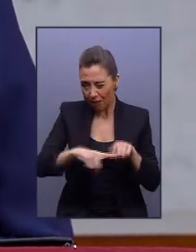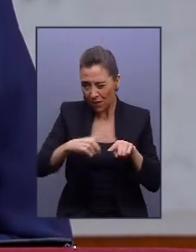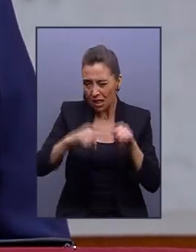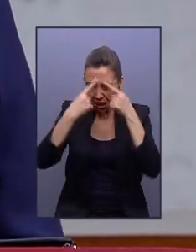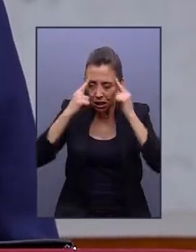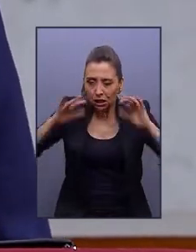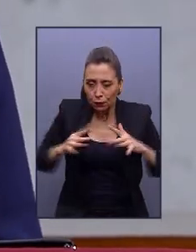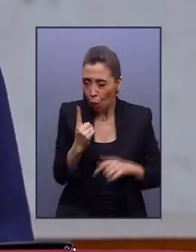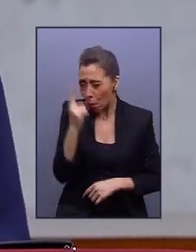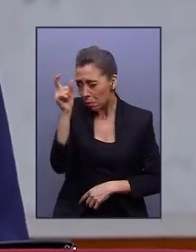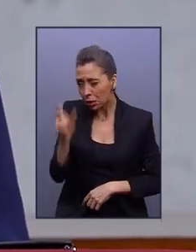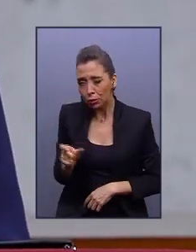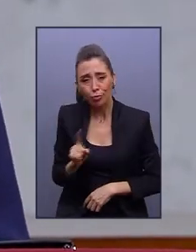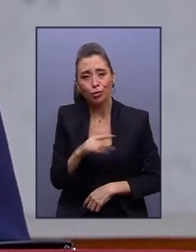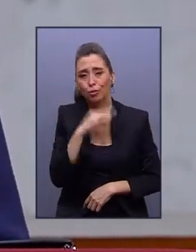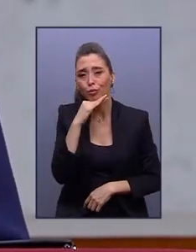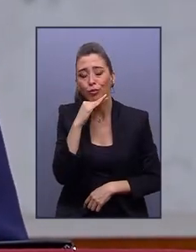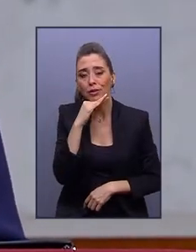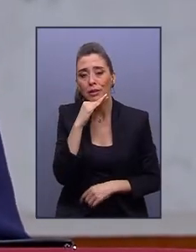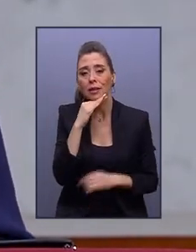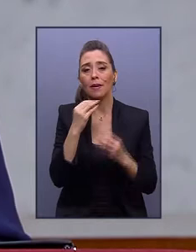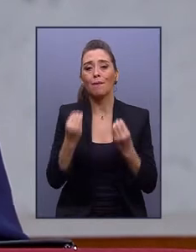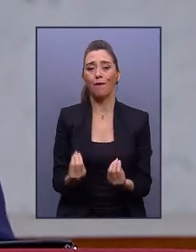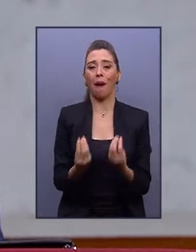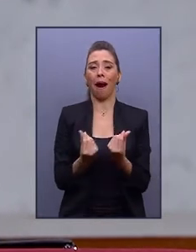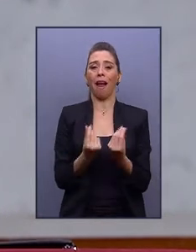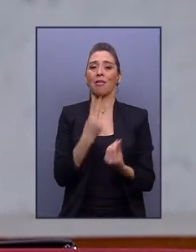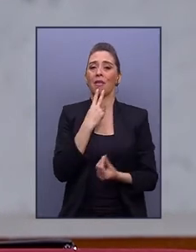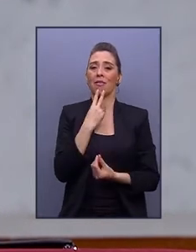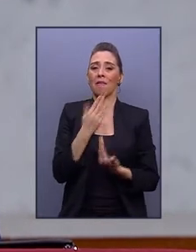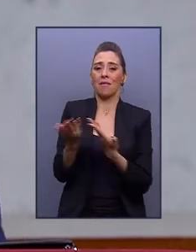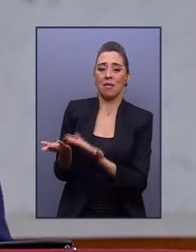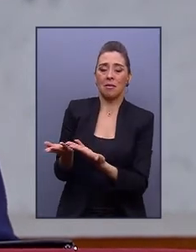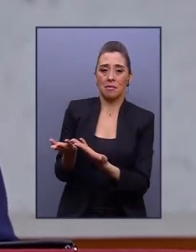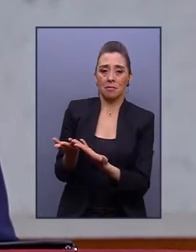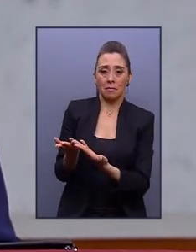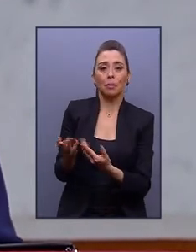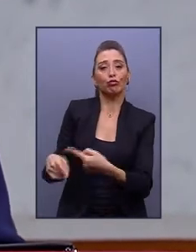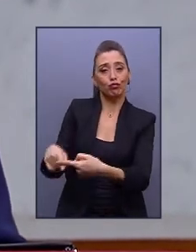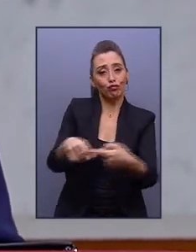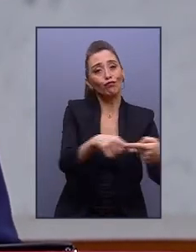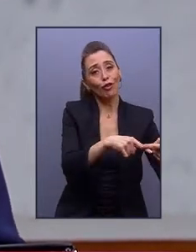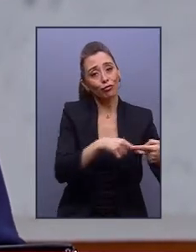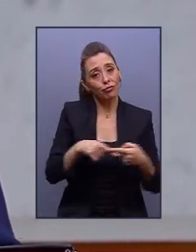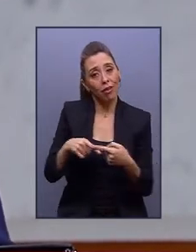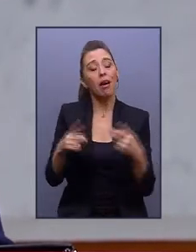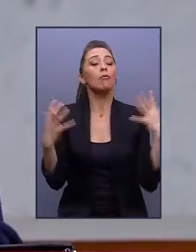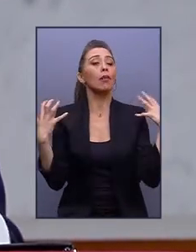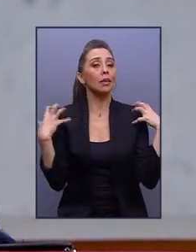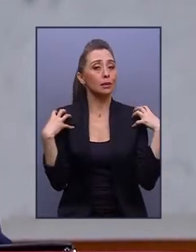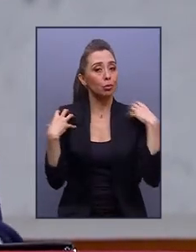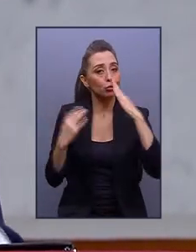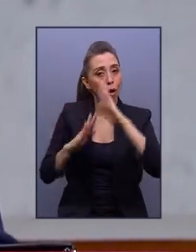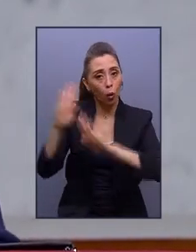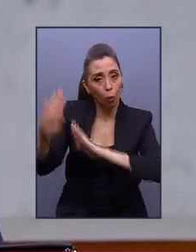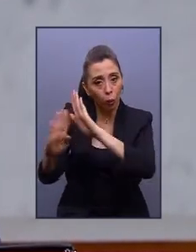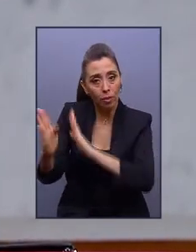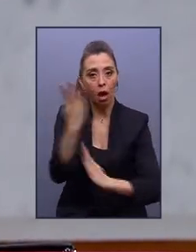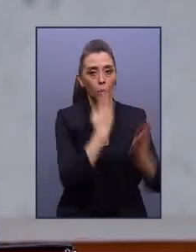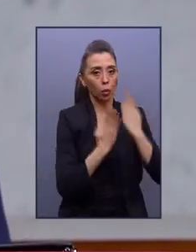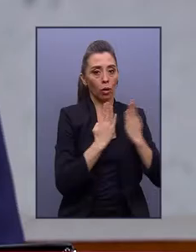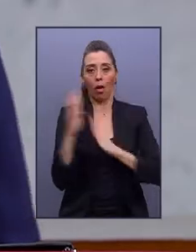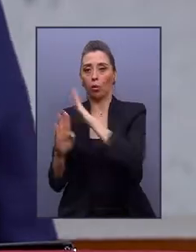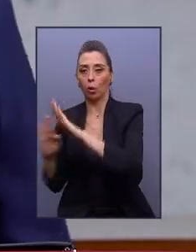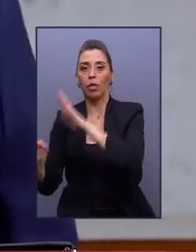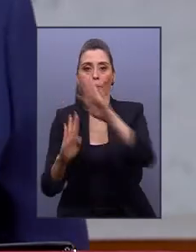no basta para que las personas tengan la calidad de vida que merecen. Y como sociedad somos responsables de cuidarnos los unos a los